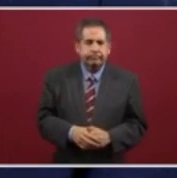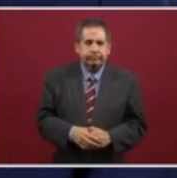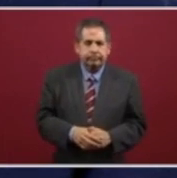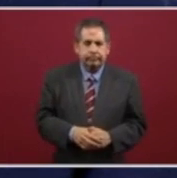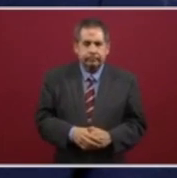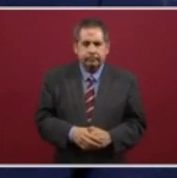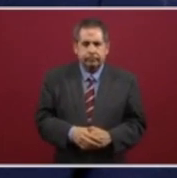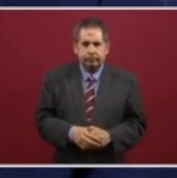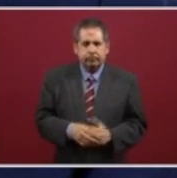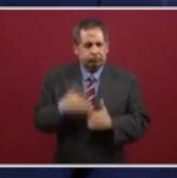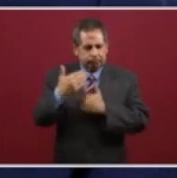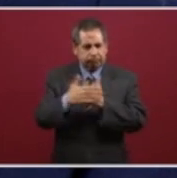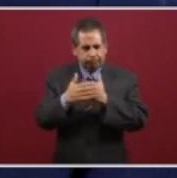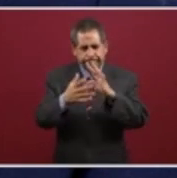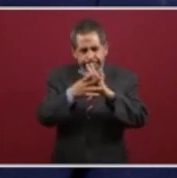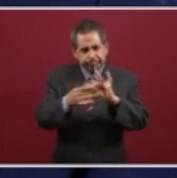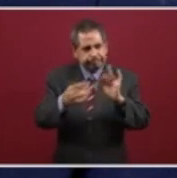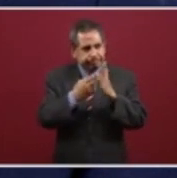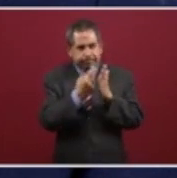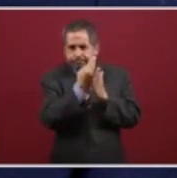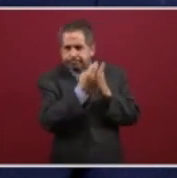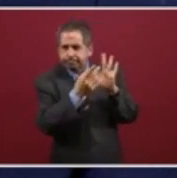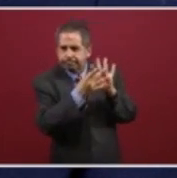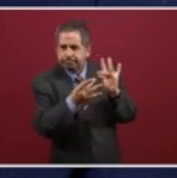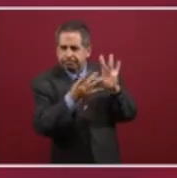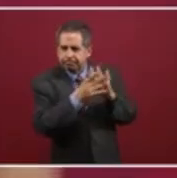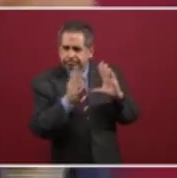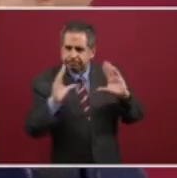Lo voy a hacer didáctico,